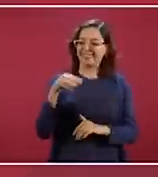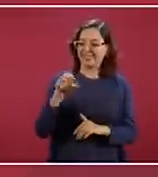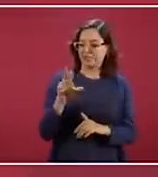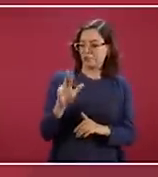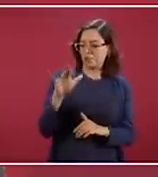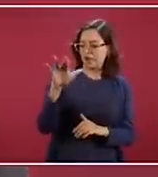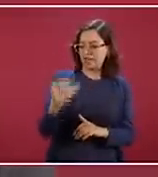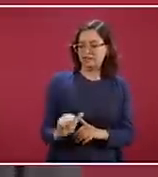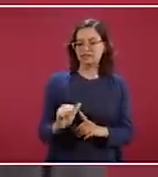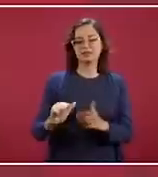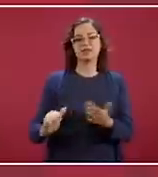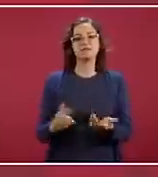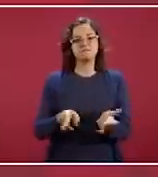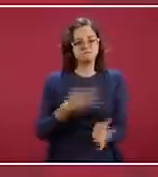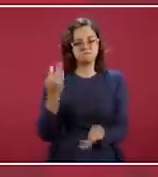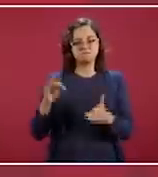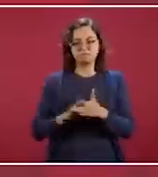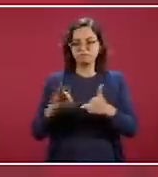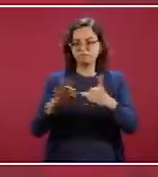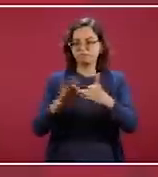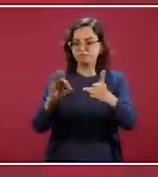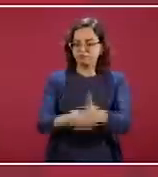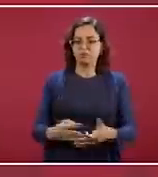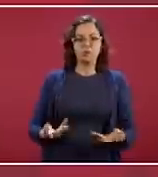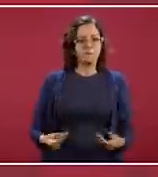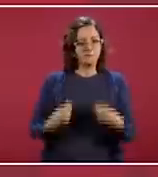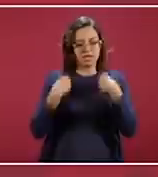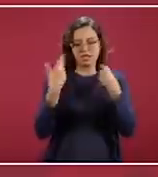como forma de vida, como forma de gobierno. Y miren lo que sucedió.